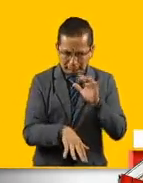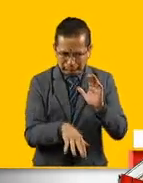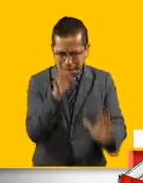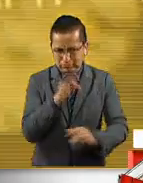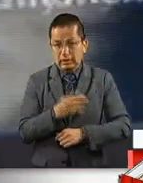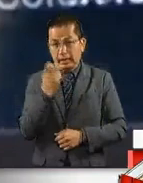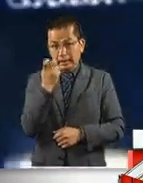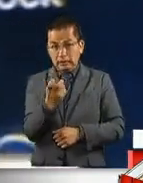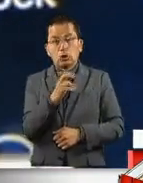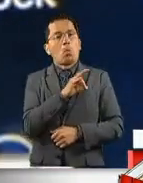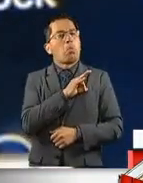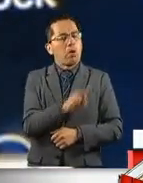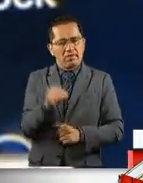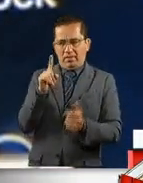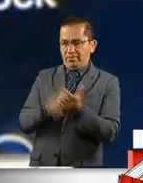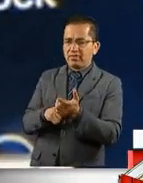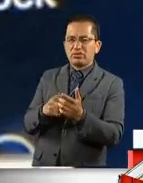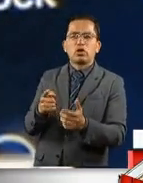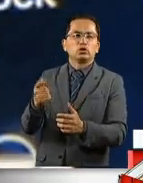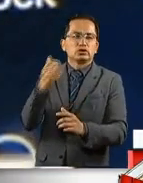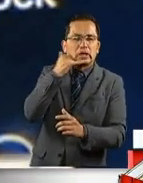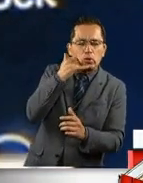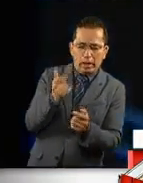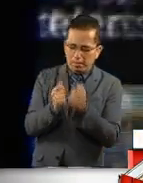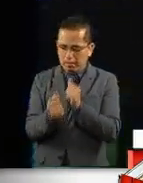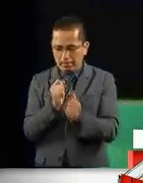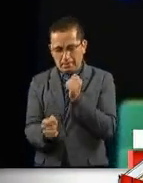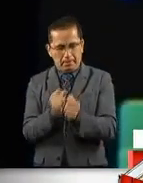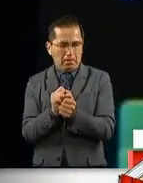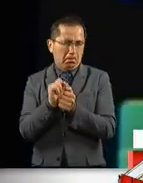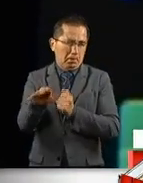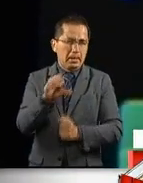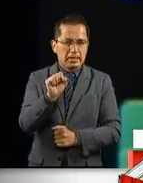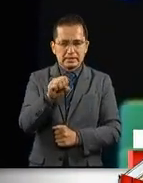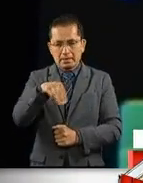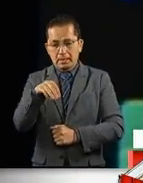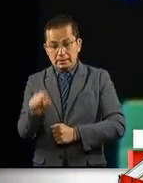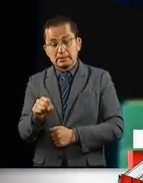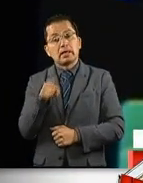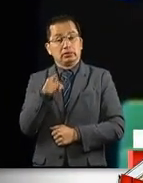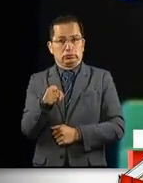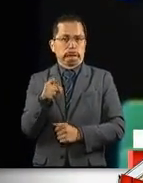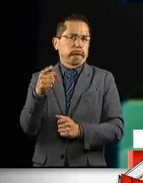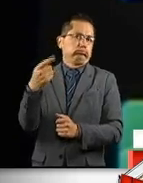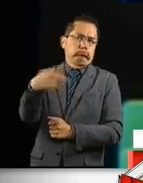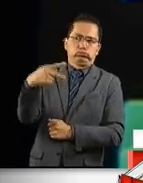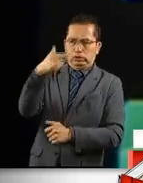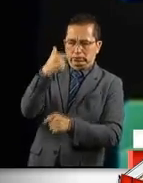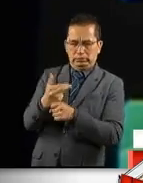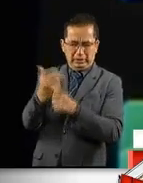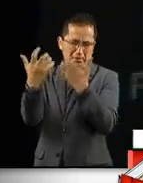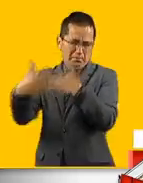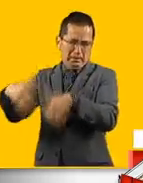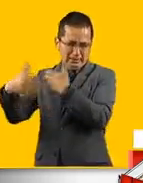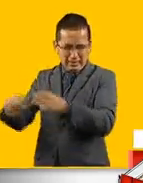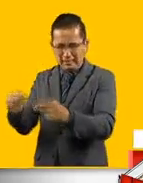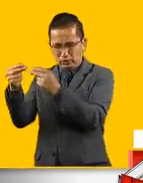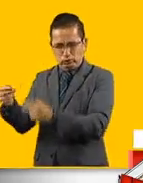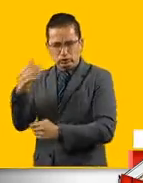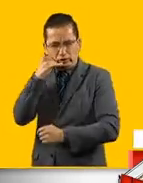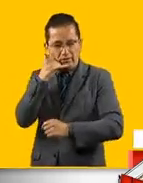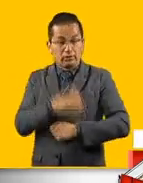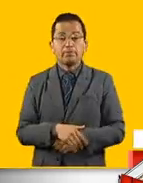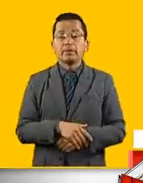mensajes de texto SMS por las compañías telefónicas. Así lo establece un dictamen aprobado este lunes por unanimidad en